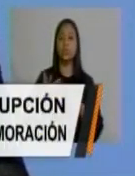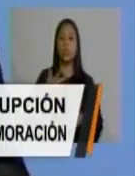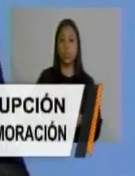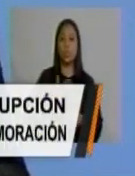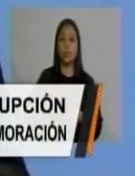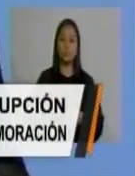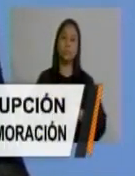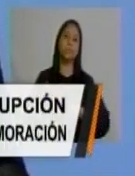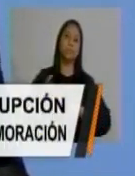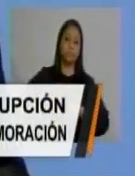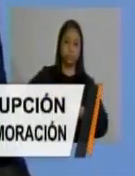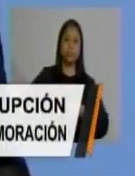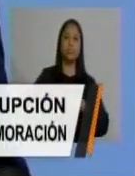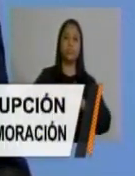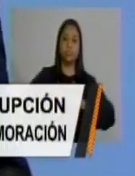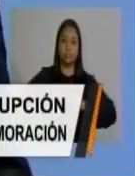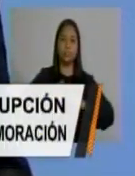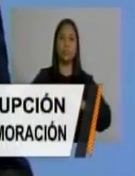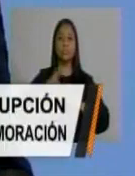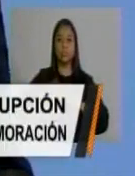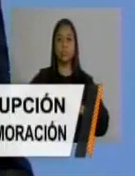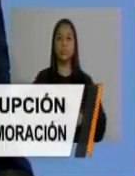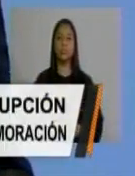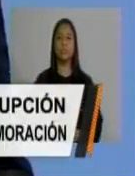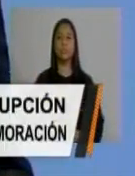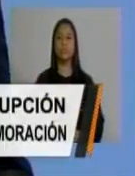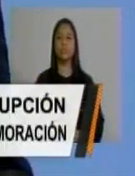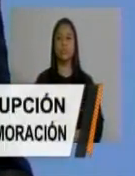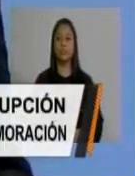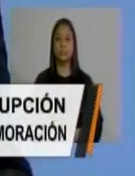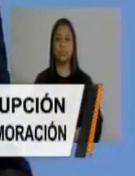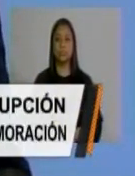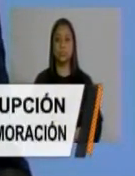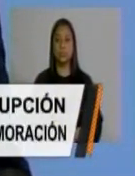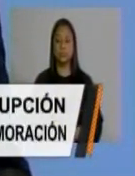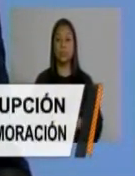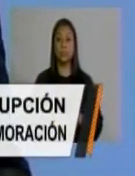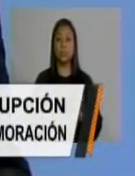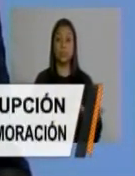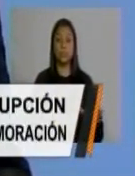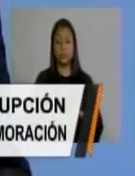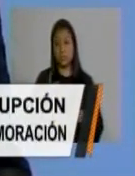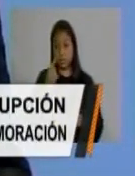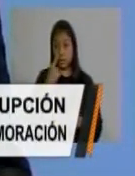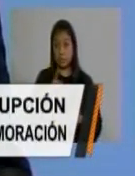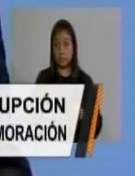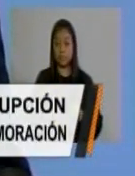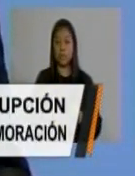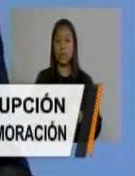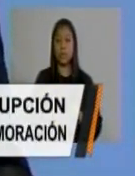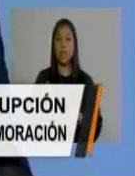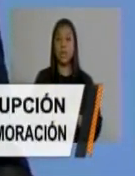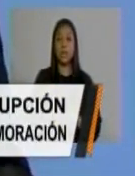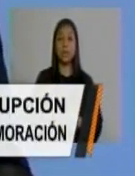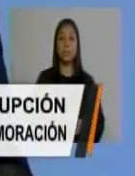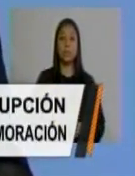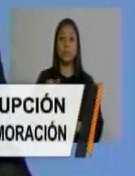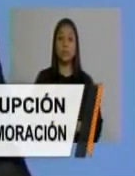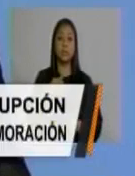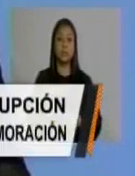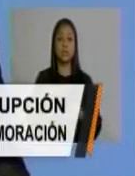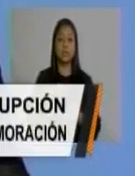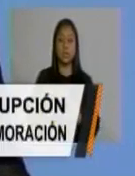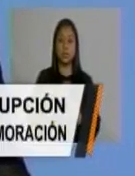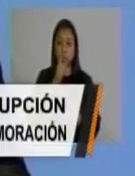Guatemala ha sido signataria. De igual manera, en marzo de este año y